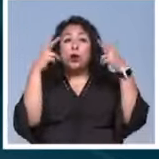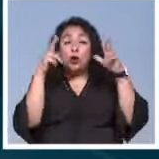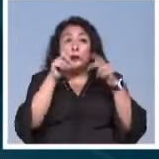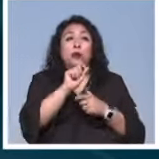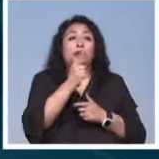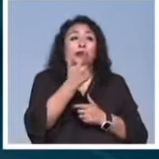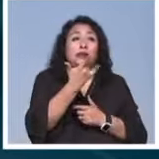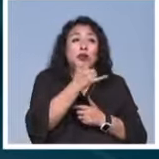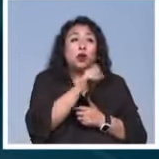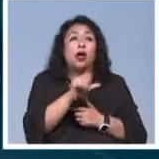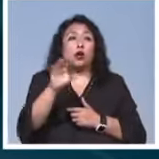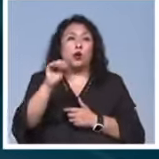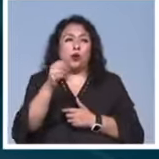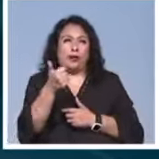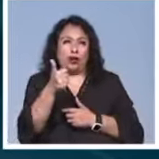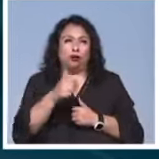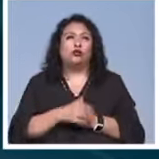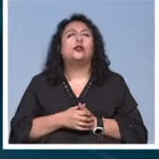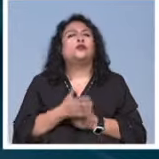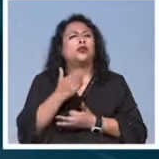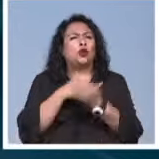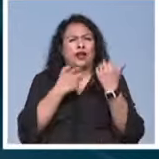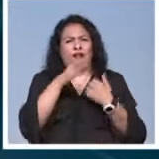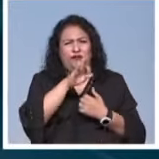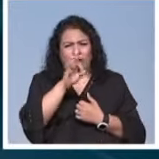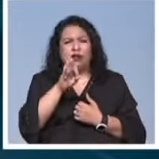27 de julio al 9 de agosto. Todas estas